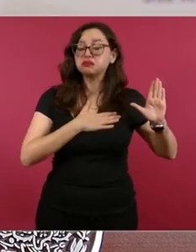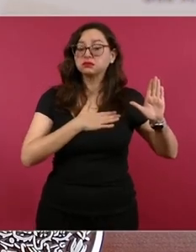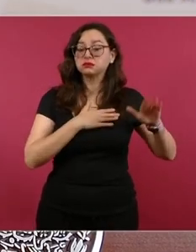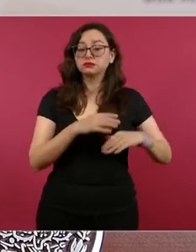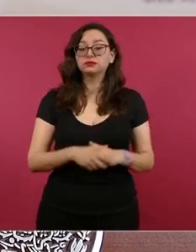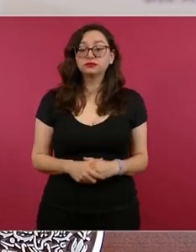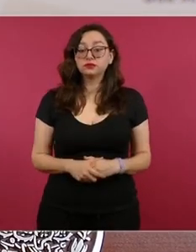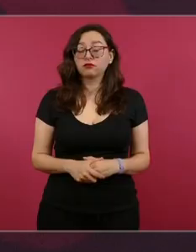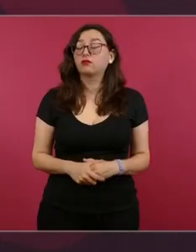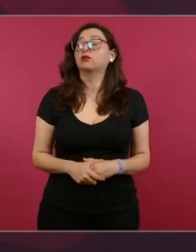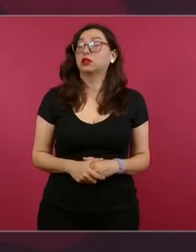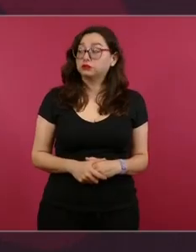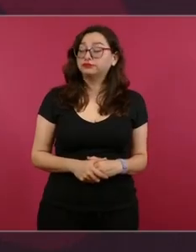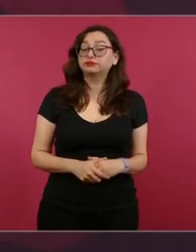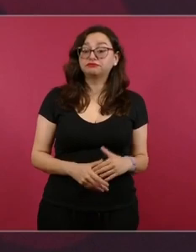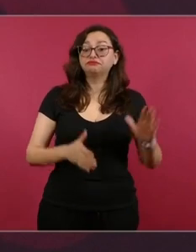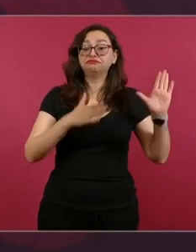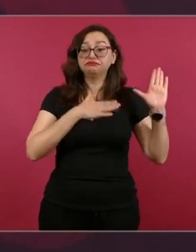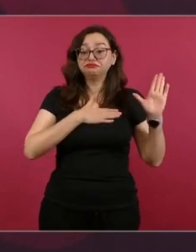Y no sé cuántas otras cosas.